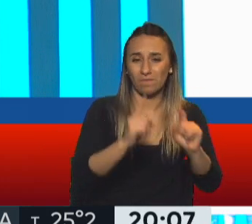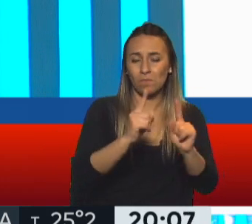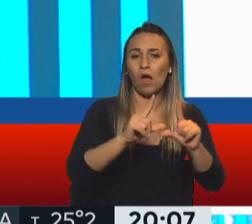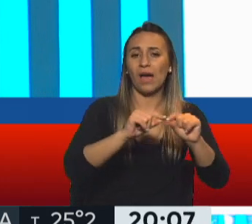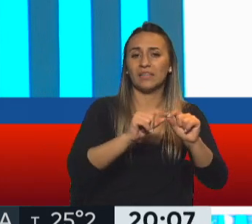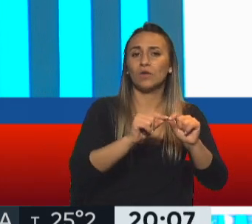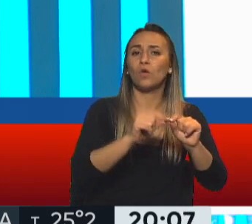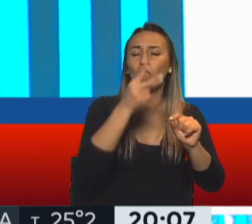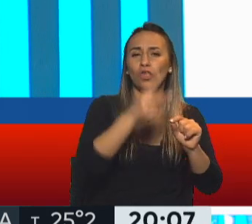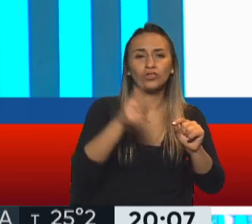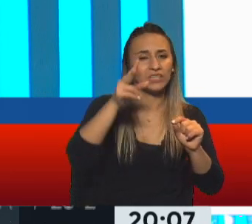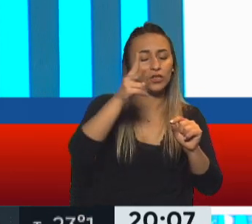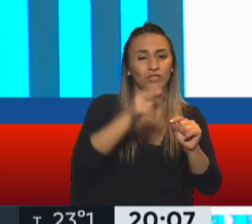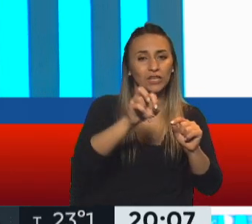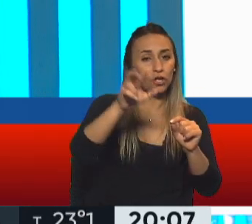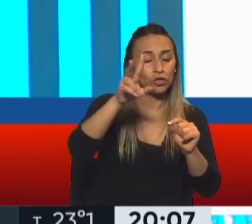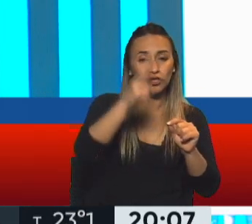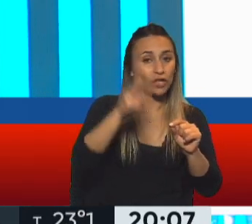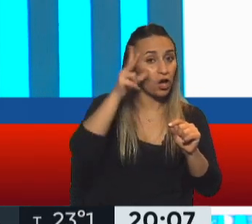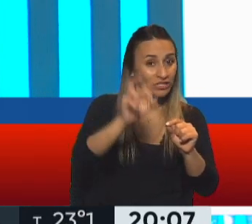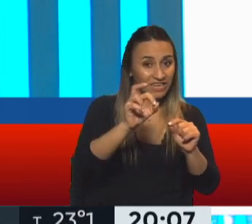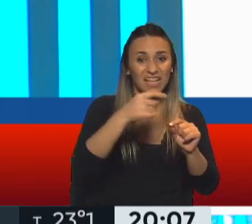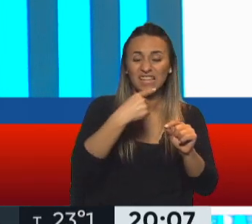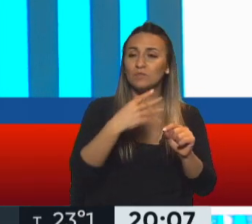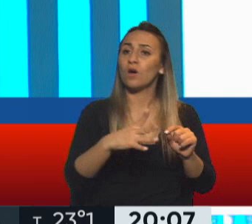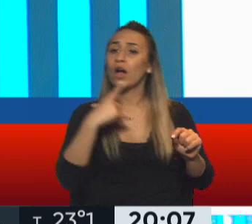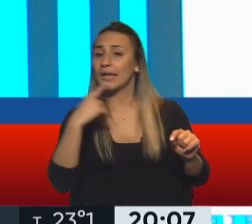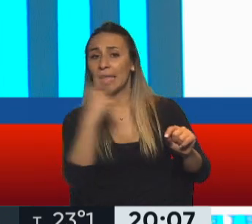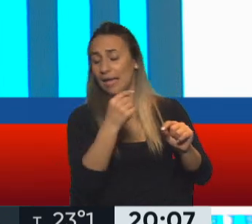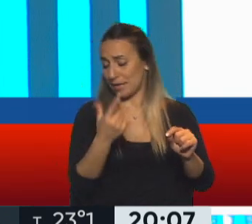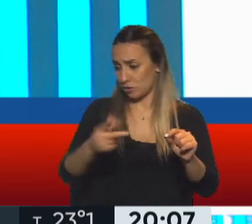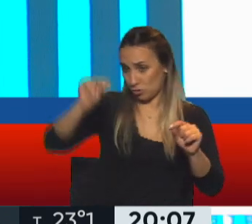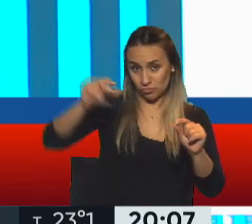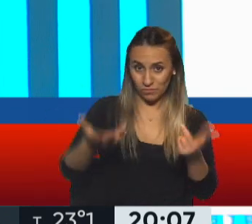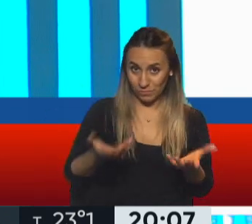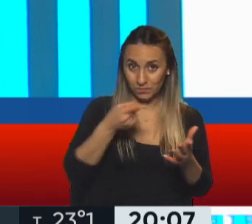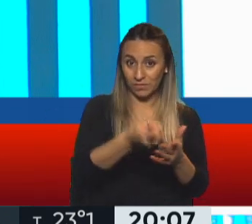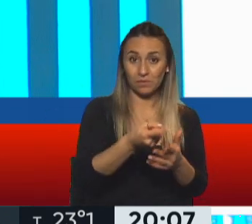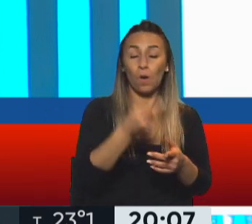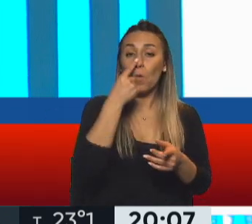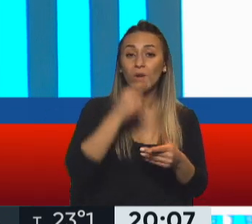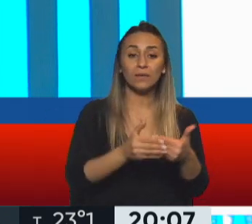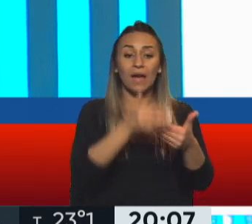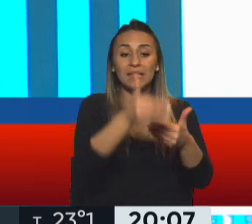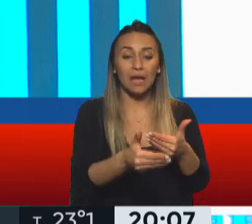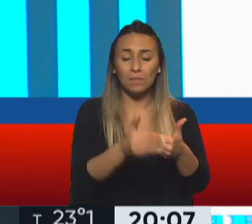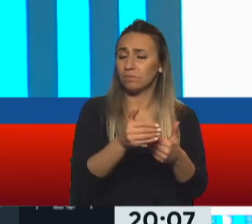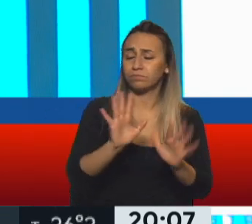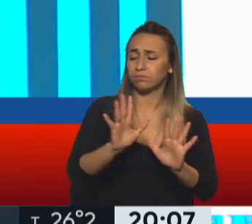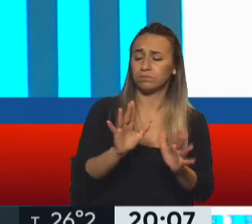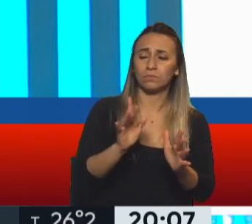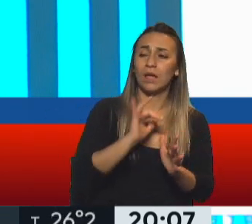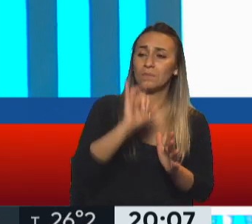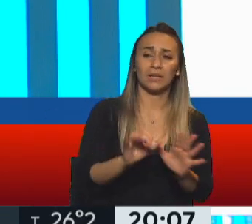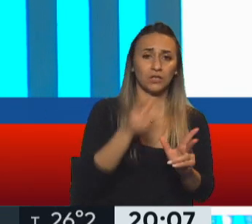artículo 280 que declara inadmisible el recurso de queja, que es la última instancia, sin dar ninguna explicación. Hay muchos